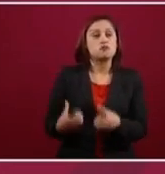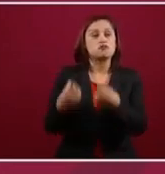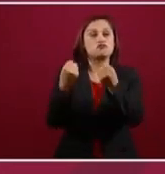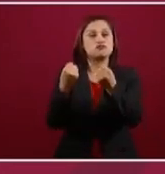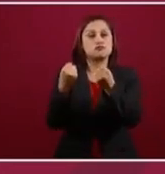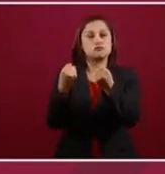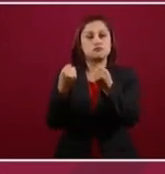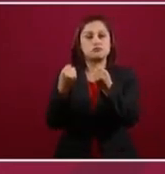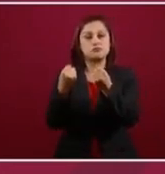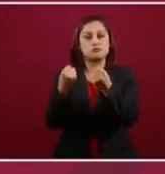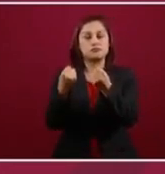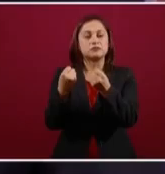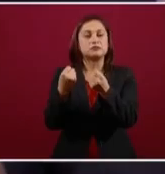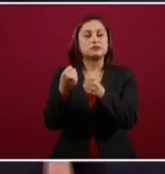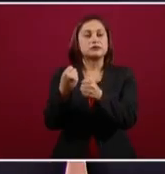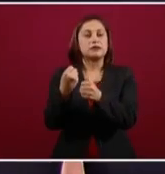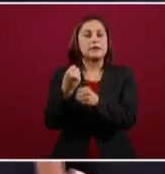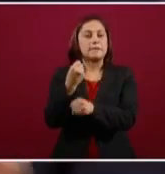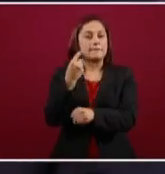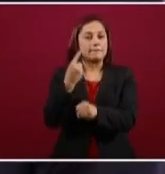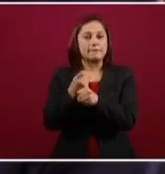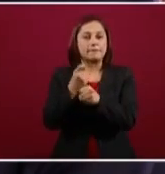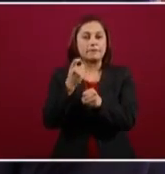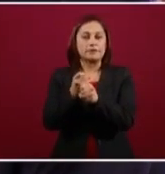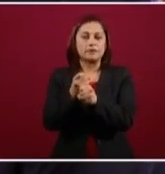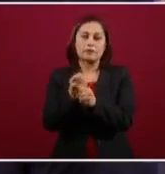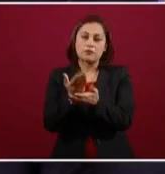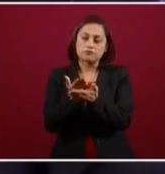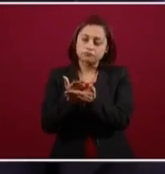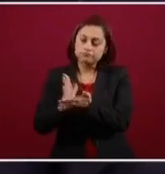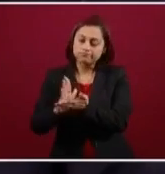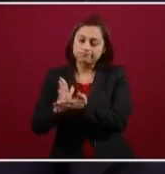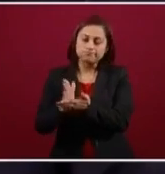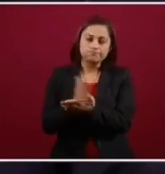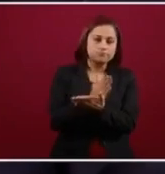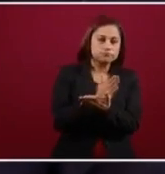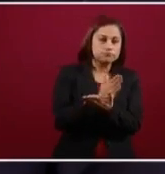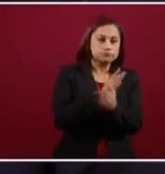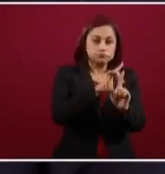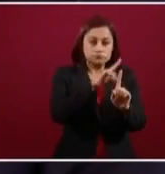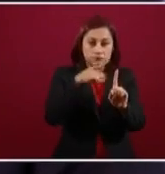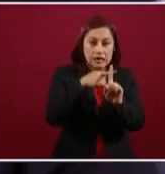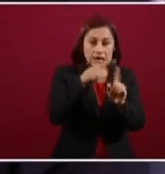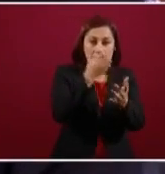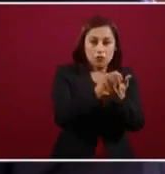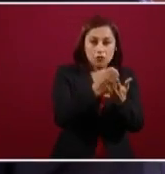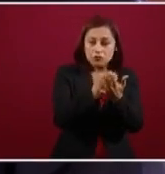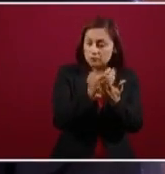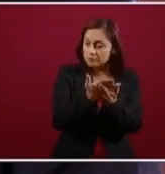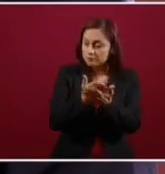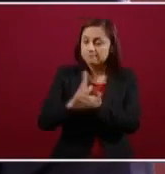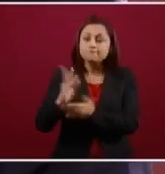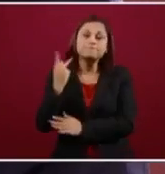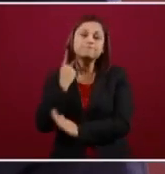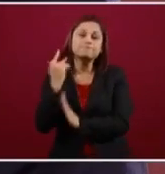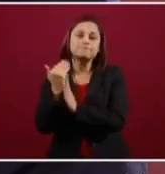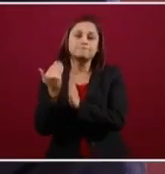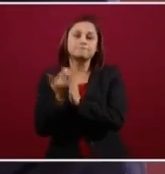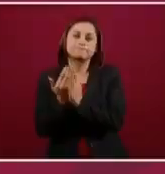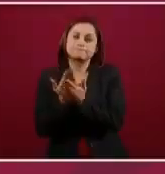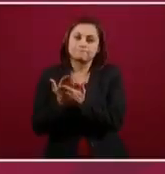Separando al poder económico del poder político y que el gobierno represente a